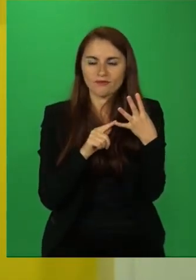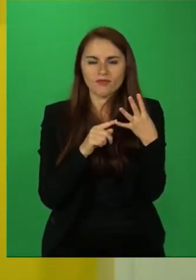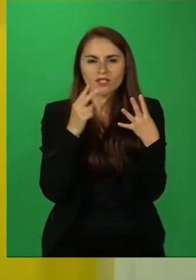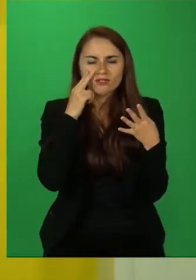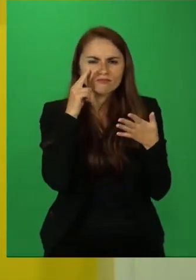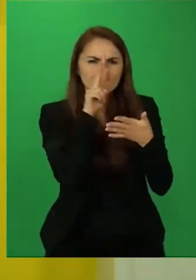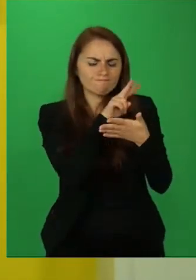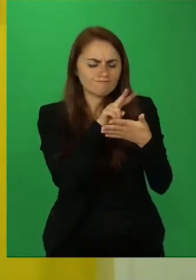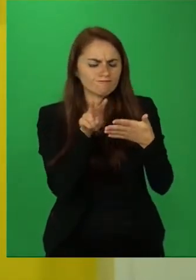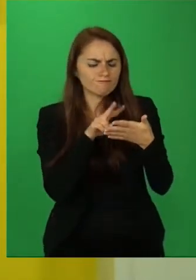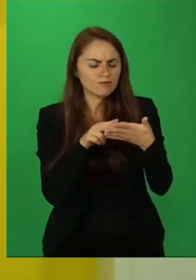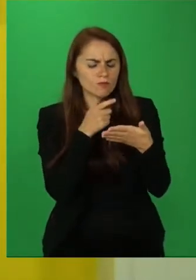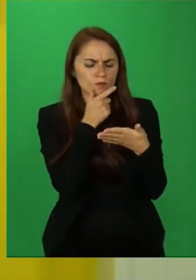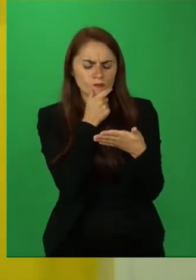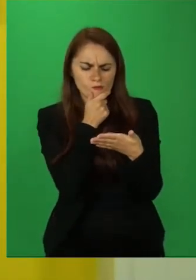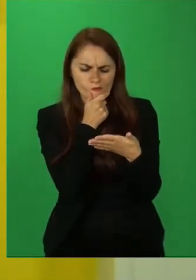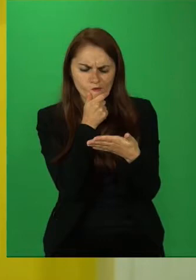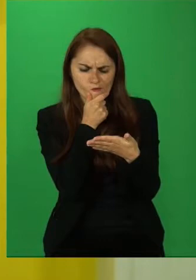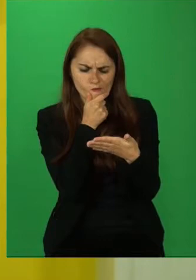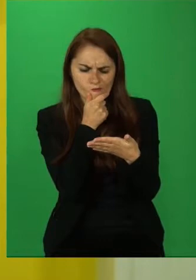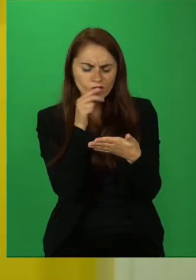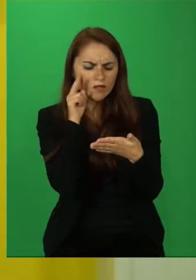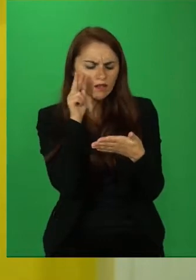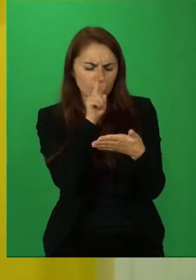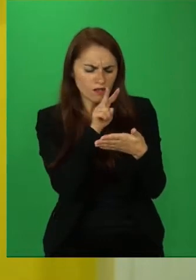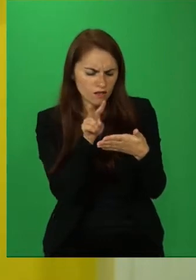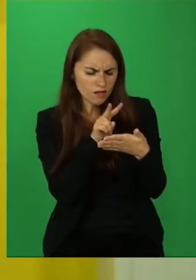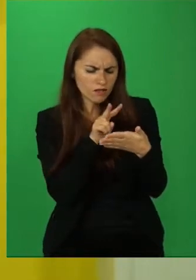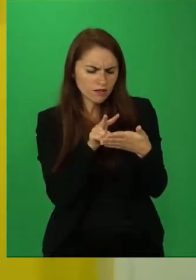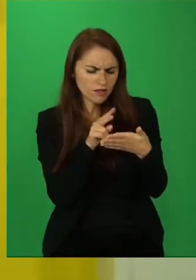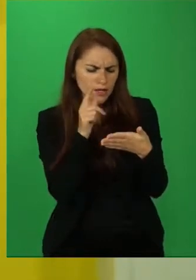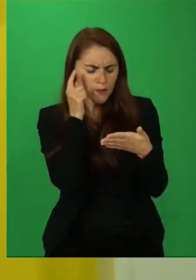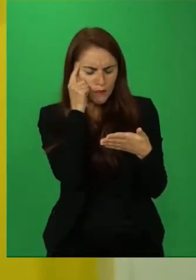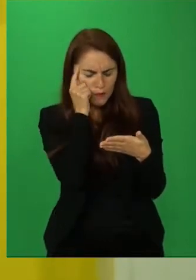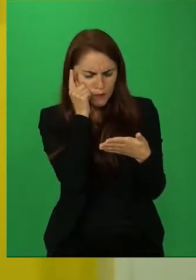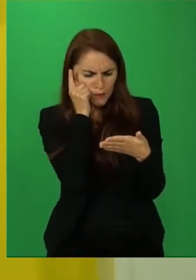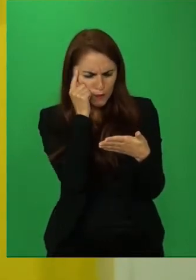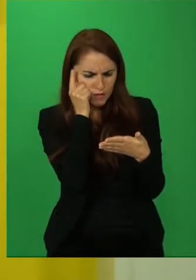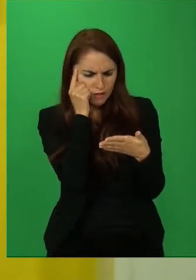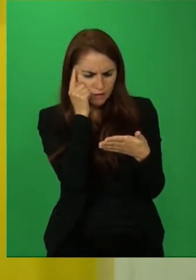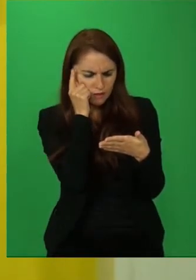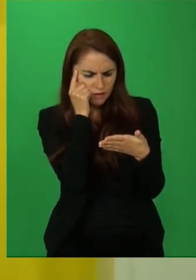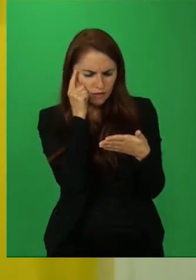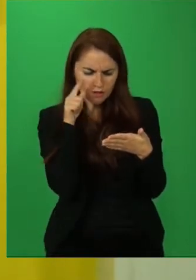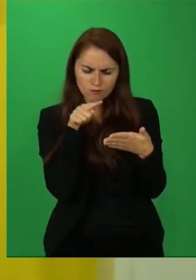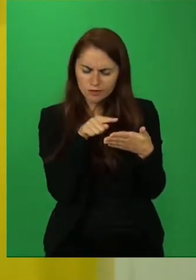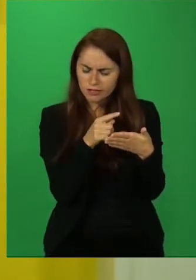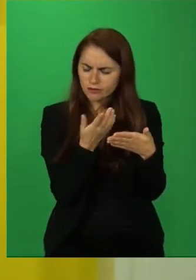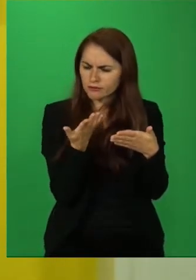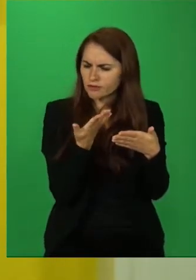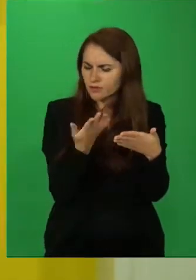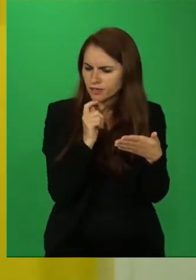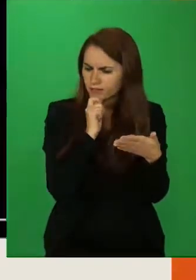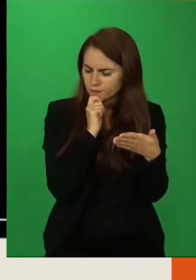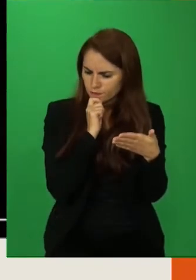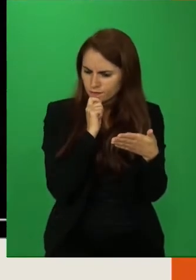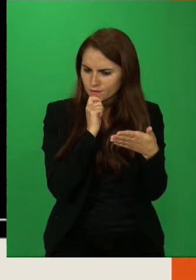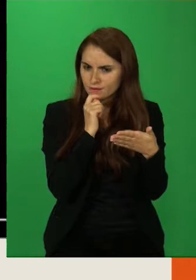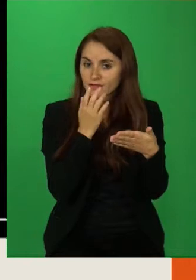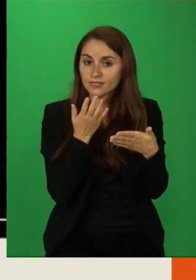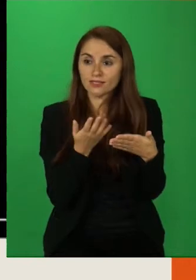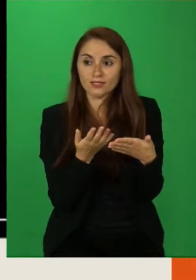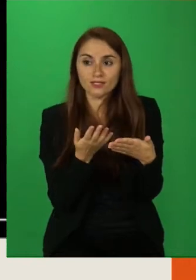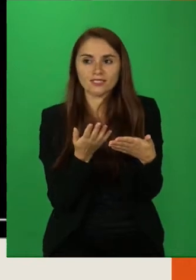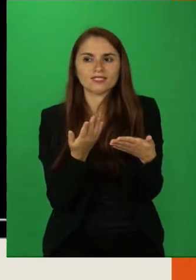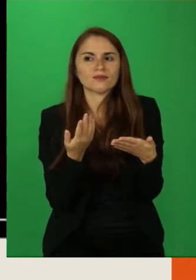líneas. Haz el máximo de deducciones posible. En palabras simples, muchachos, me imagino que estás pensando como